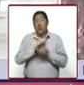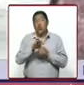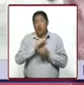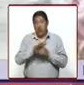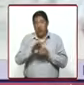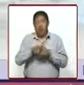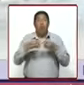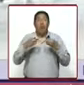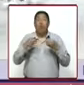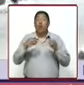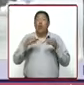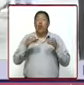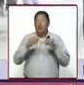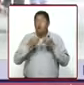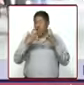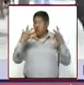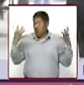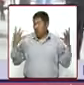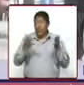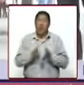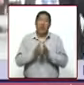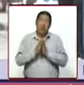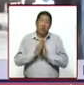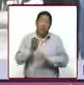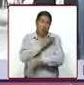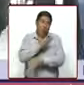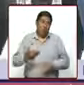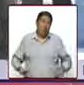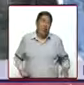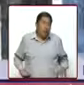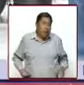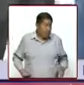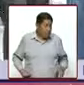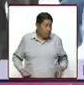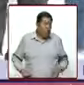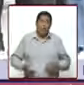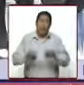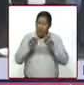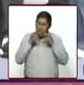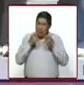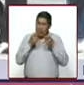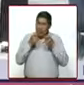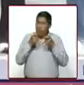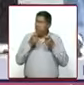fuerzas del mercado son mayores. Le hemos pedido al presidente